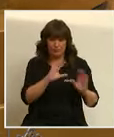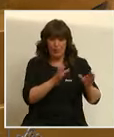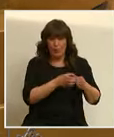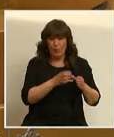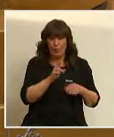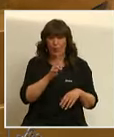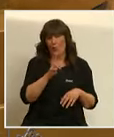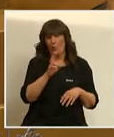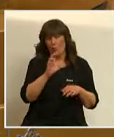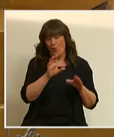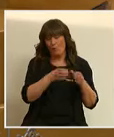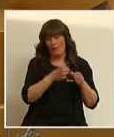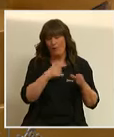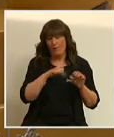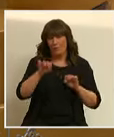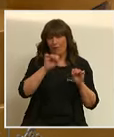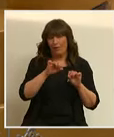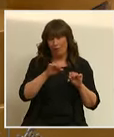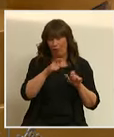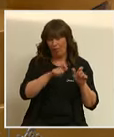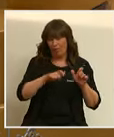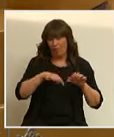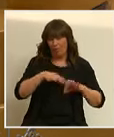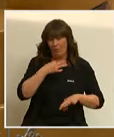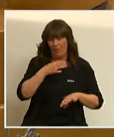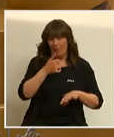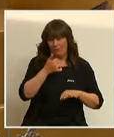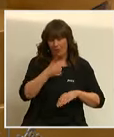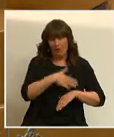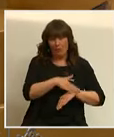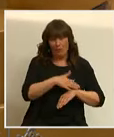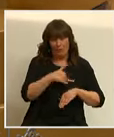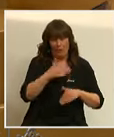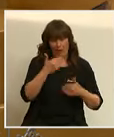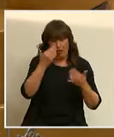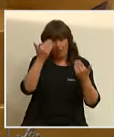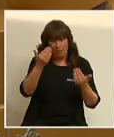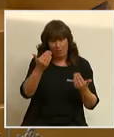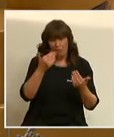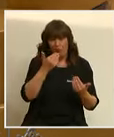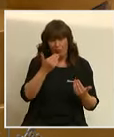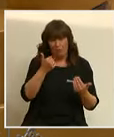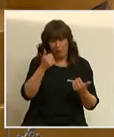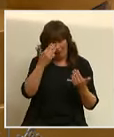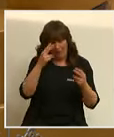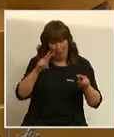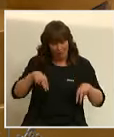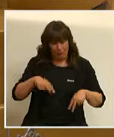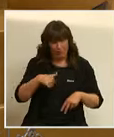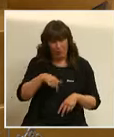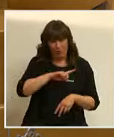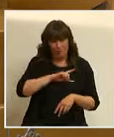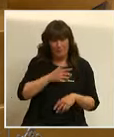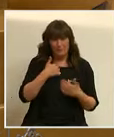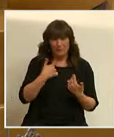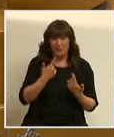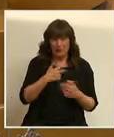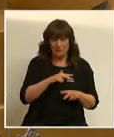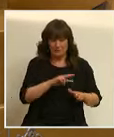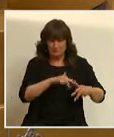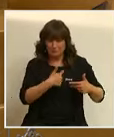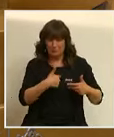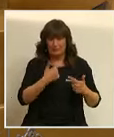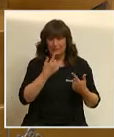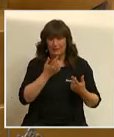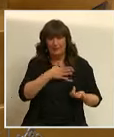Civil de la Delegación del Gobierno, nuestro agradecimiento por este reconocimiento. Con su permiso, quisiera aprovechar para hacerlo